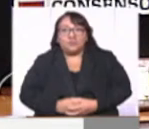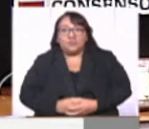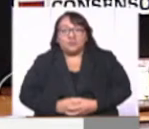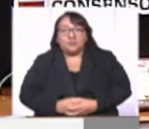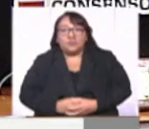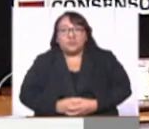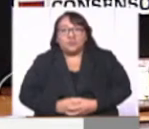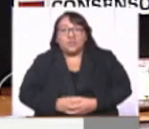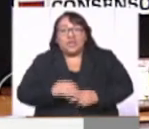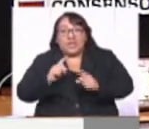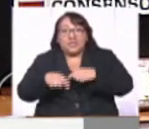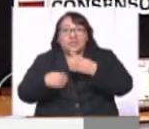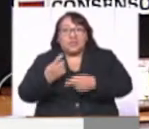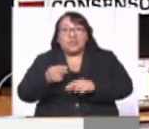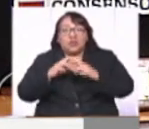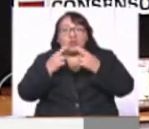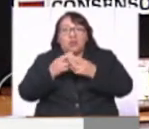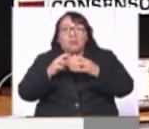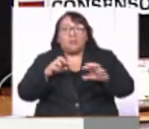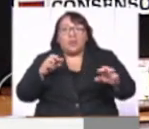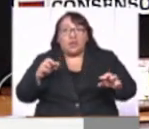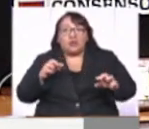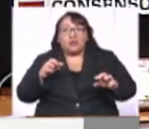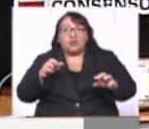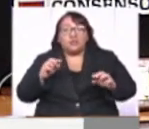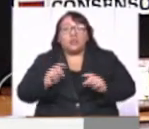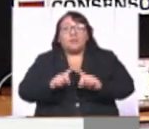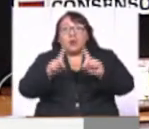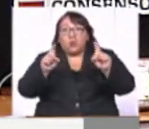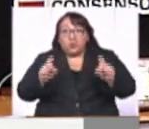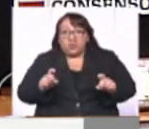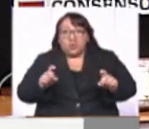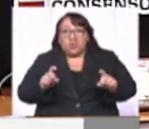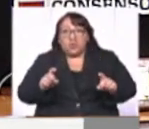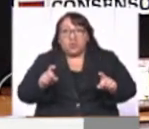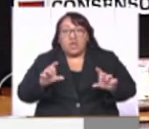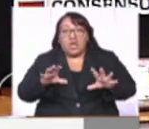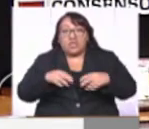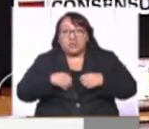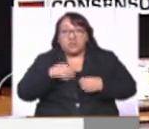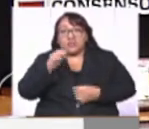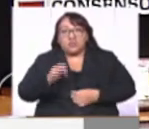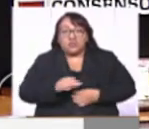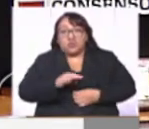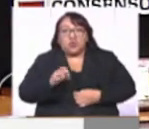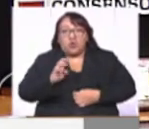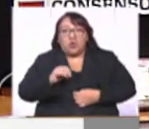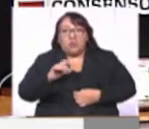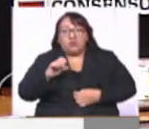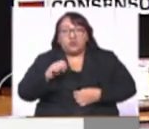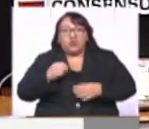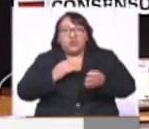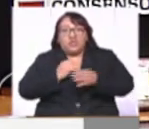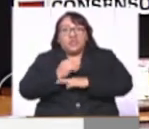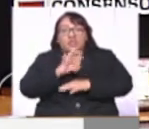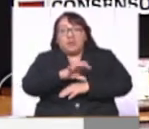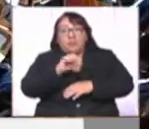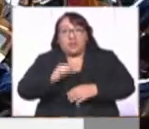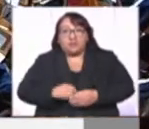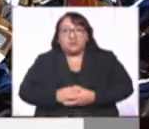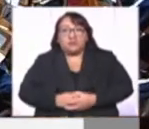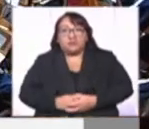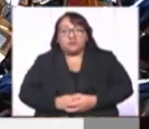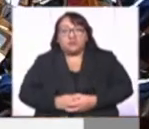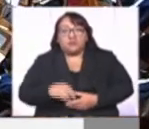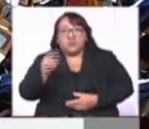en la siguiente sesión del Pleno del Congreso se consultará la admisión de la moción de interpelación.